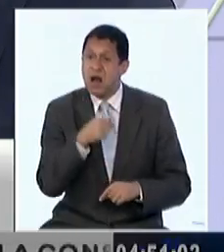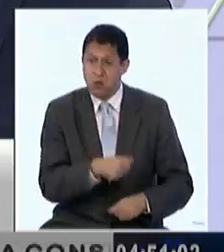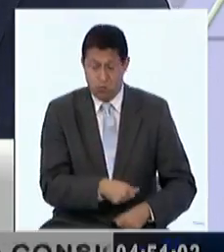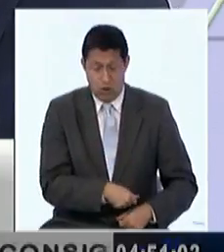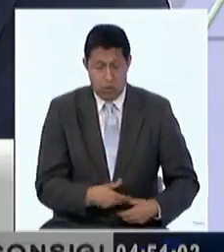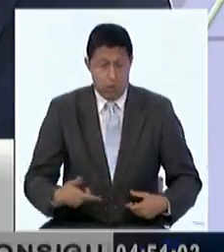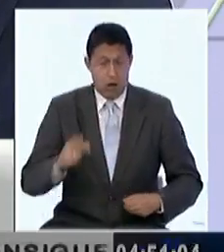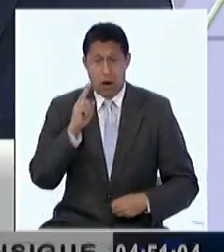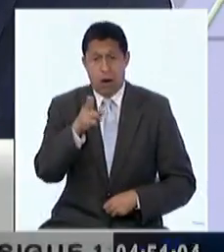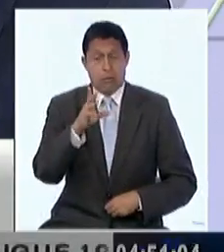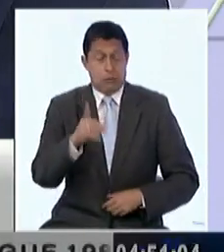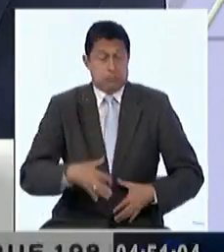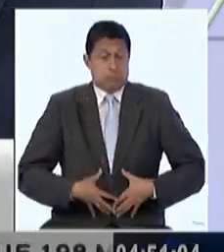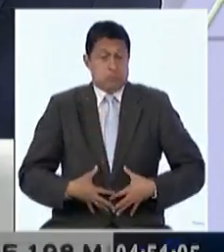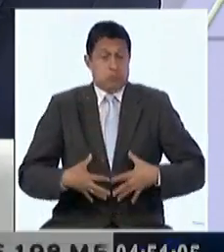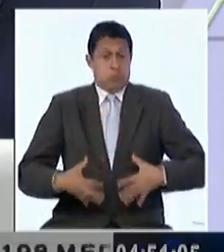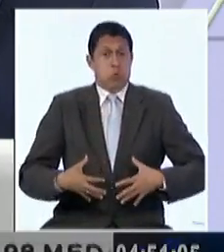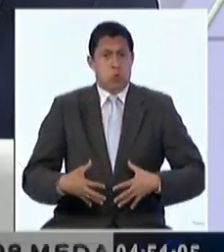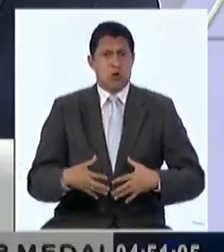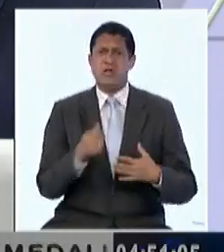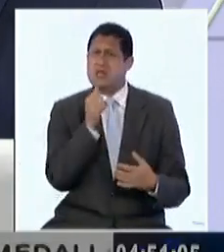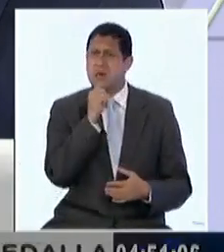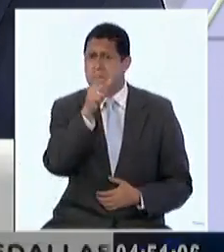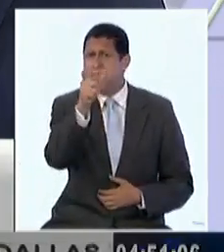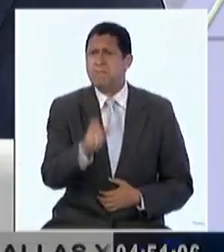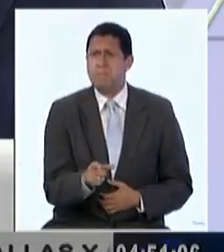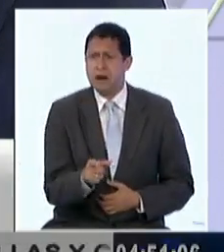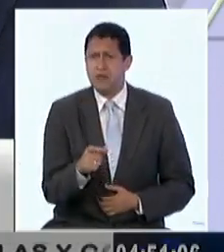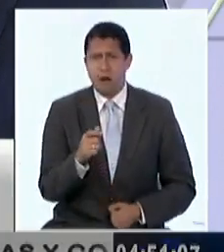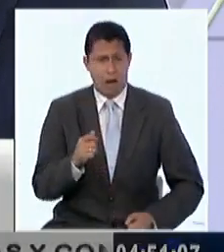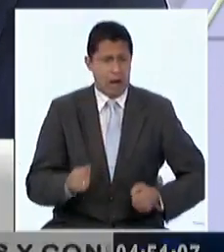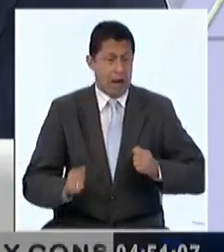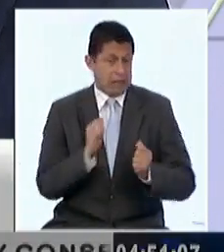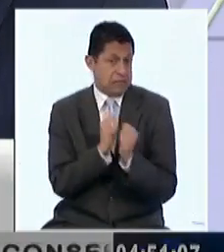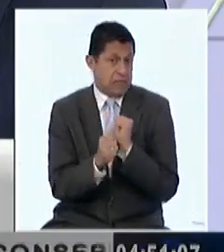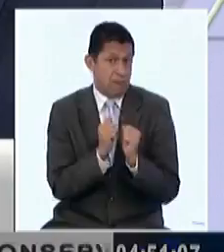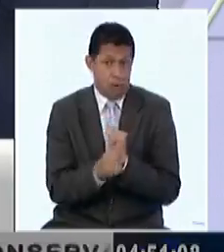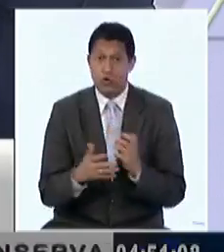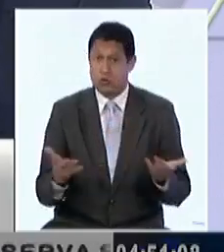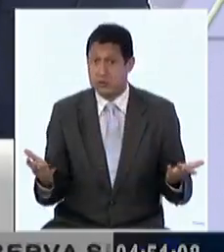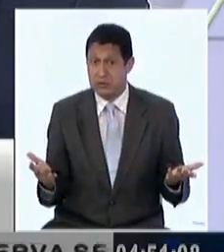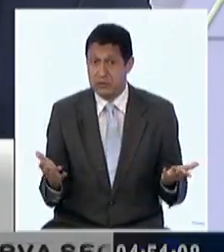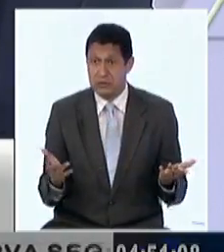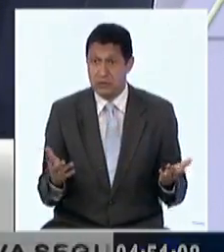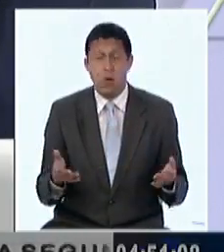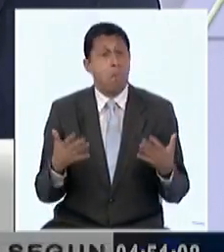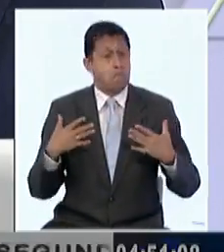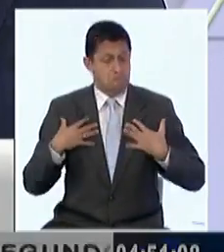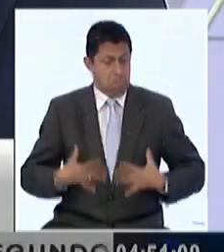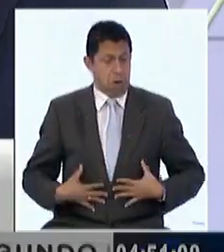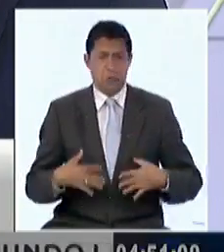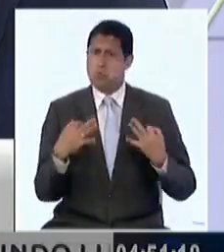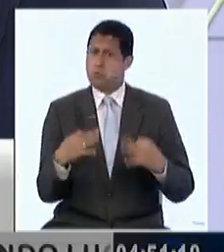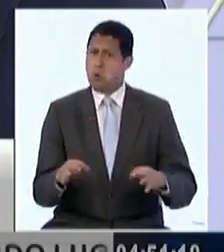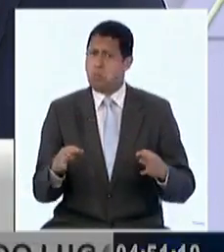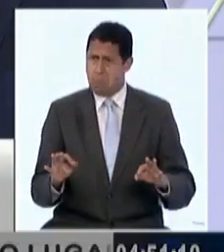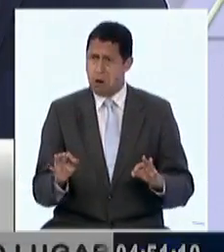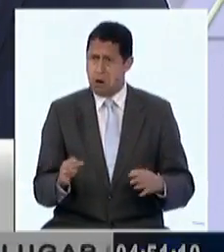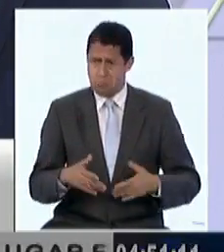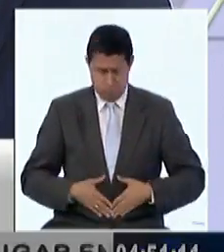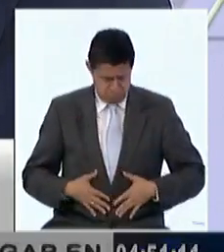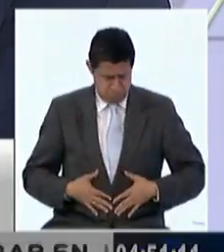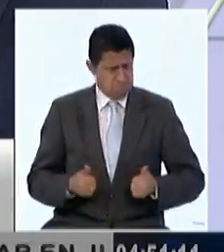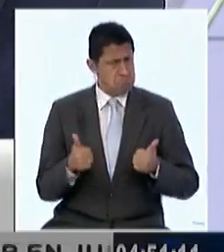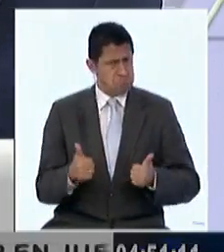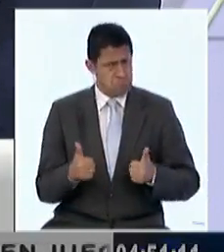de alta definición corporal son pacientes que sean atléticos, es decir, gente que tenga un peso normal, que tenga cierta adiposidad en el abdomen,